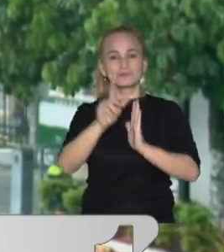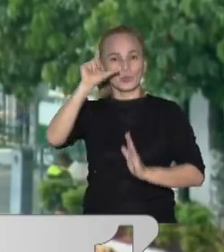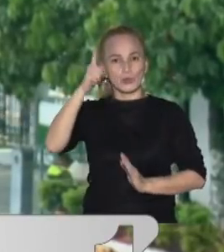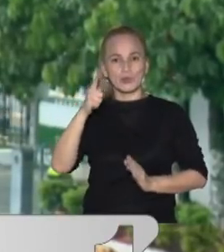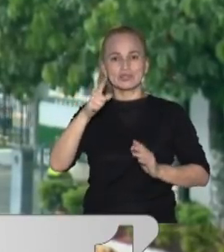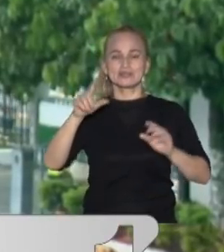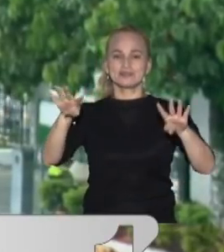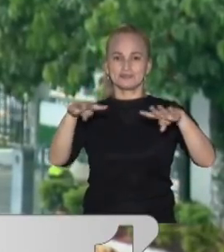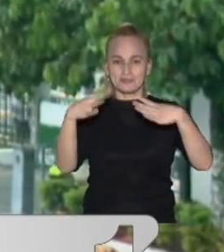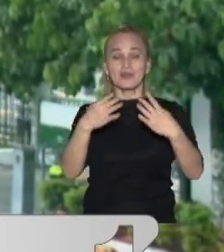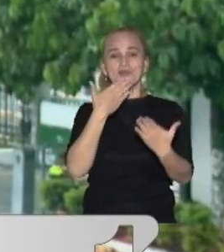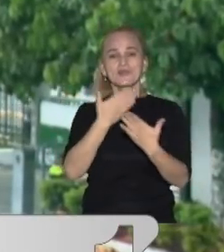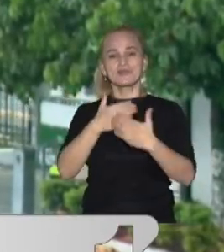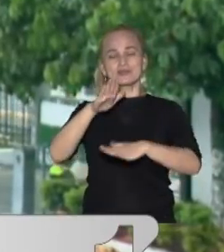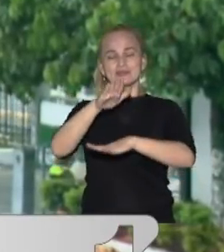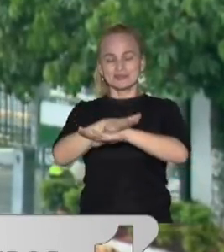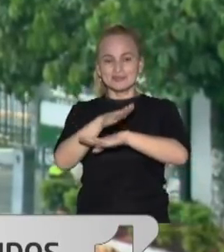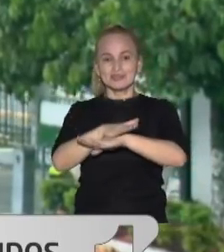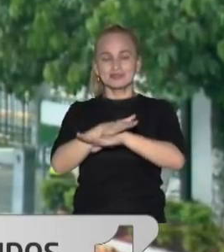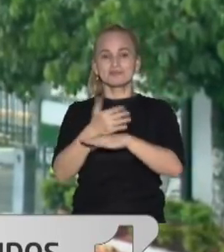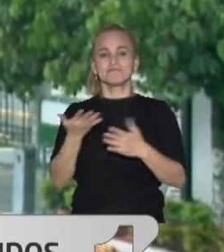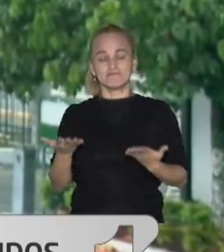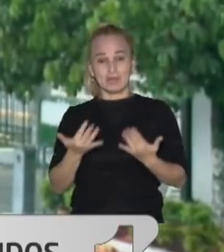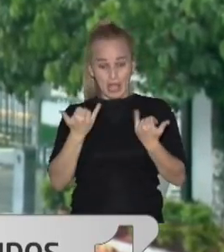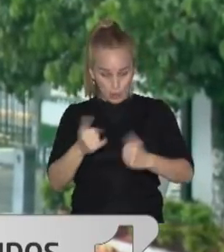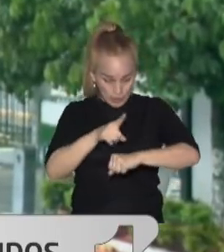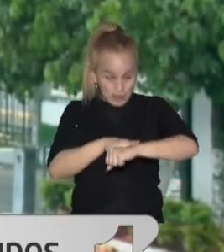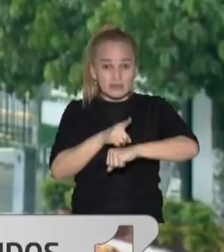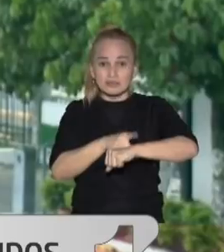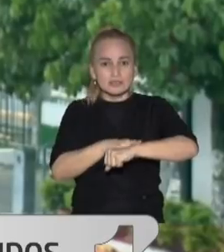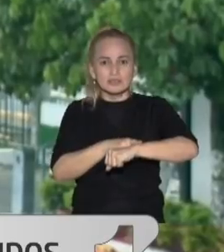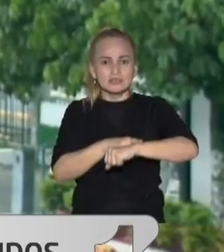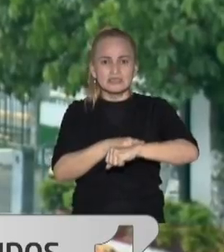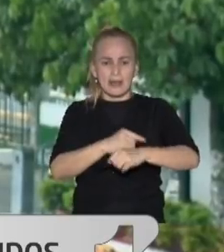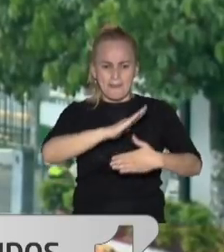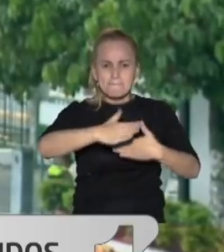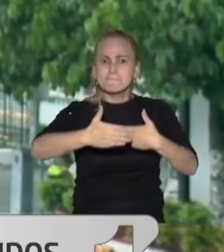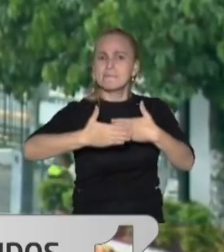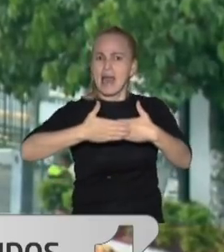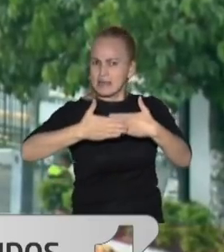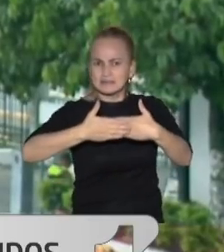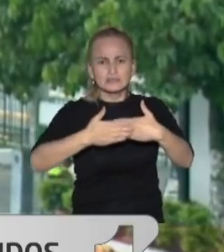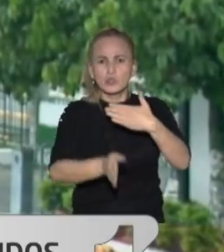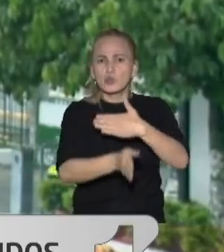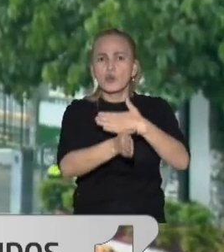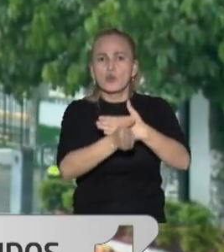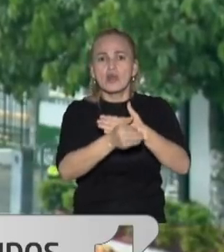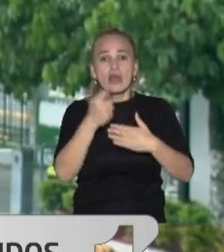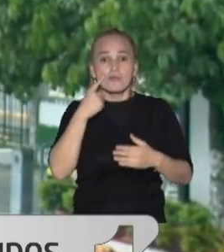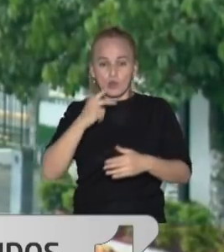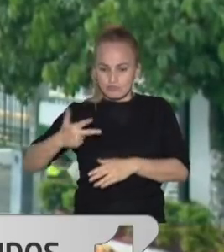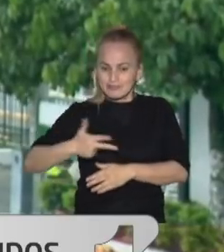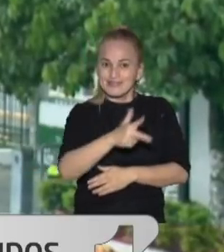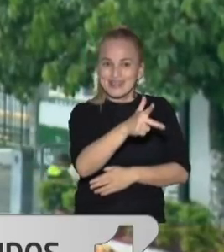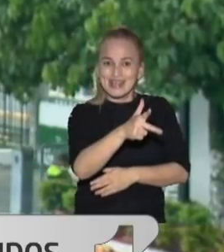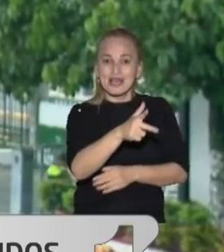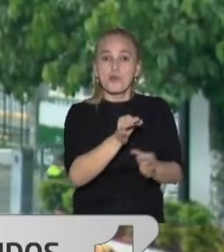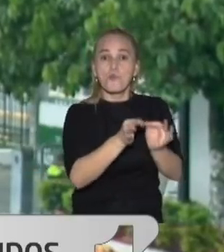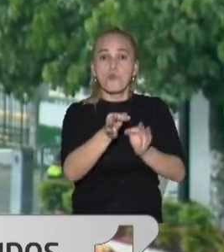Luisa, televidentes, muy buenas tardes. En este momento todavía continúa bloqueado el acceso hacia el municipio de Yumbo, Valle del